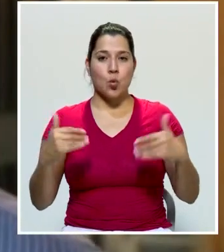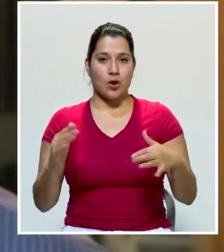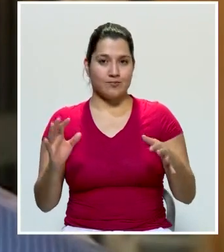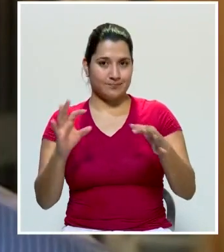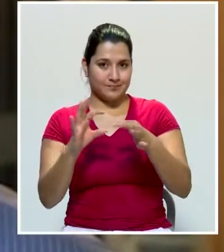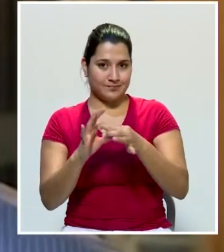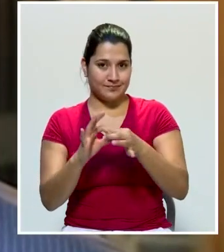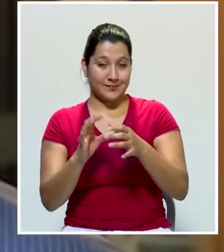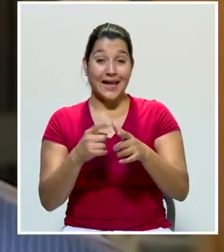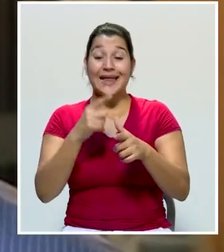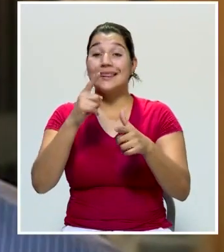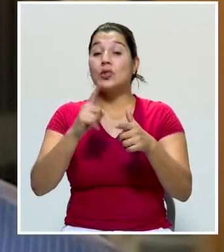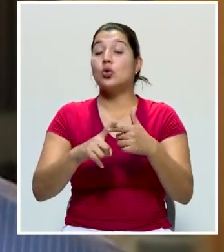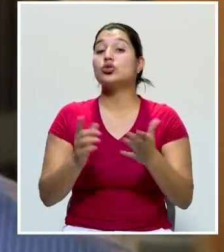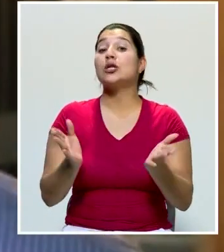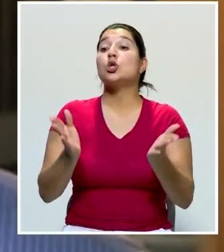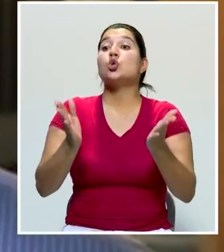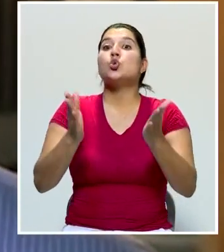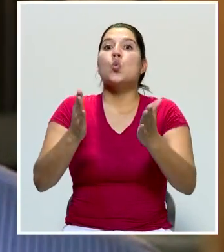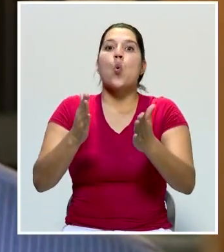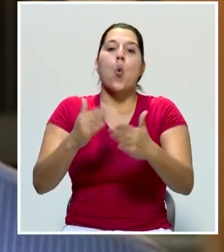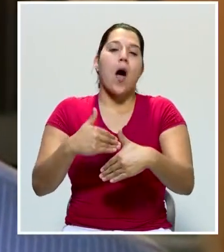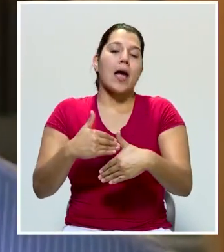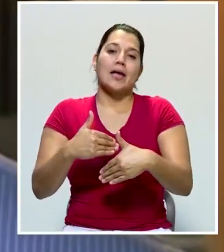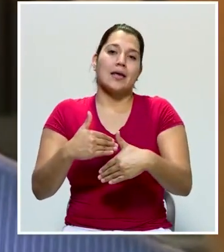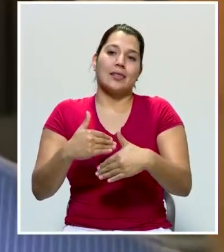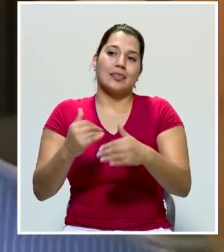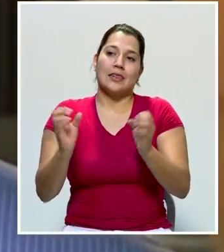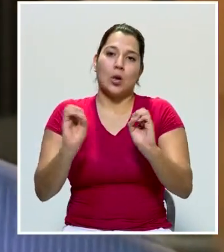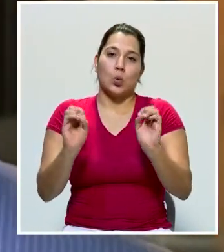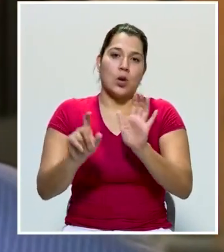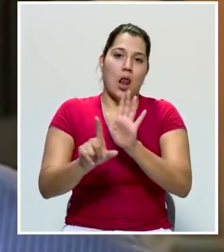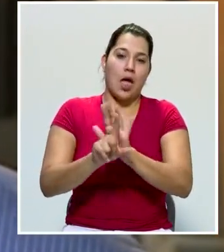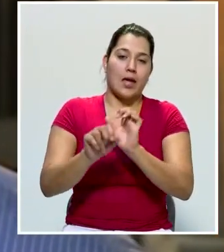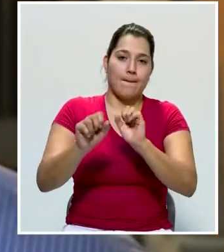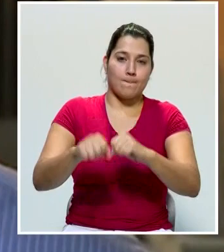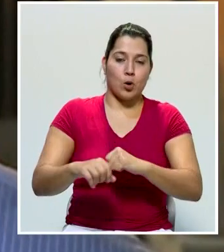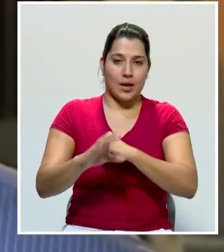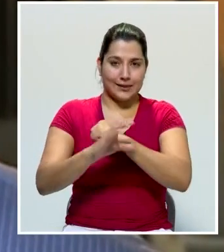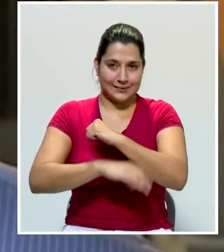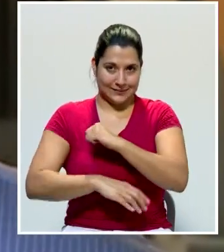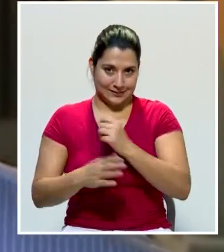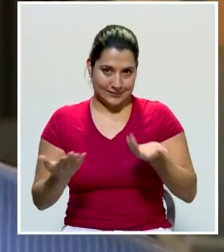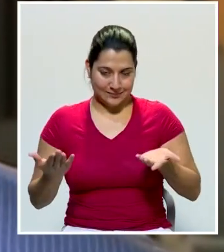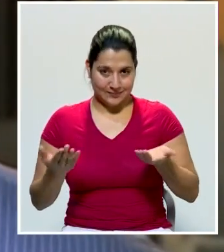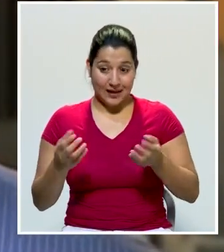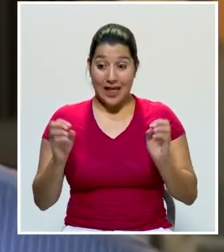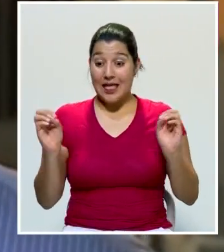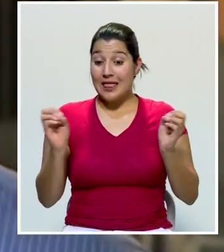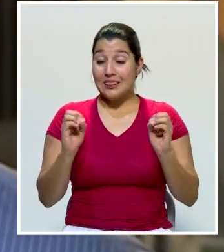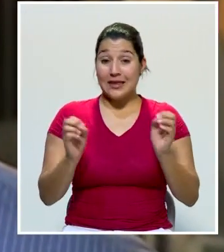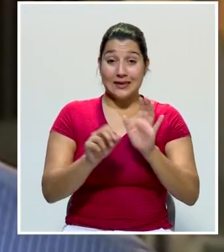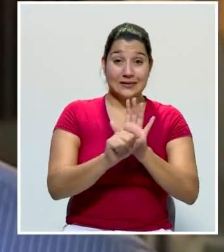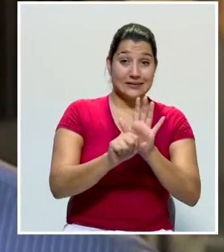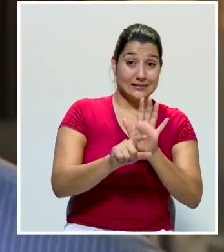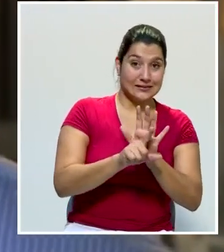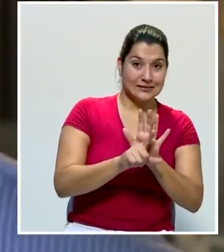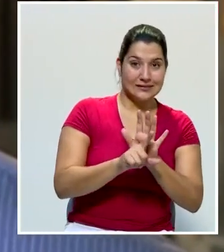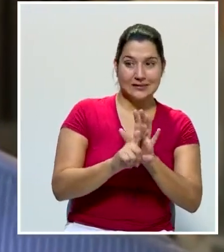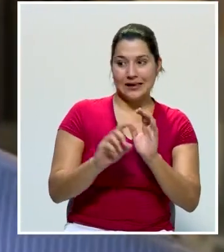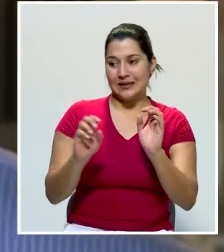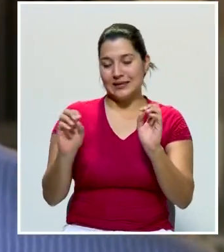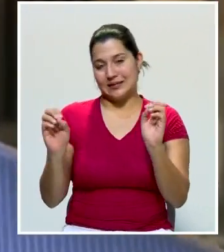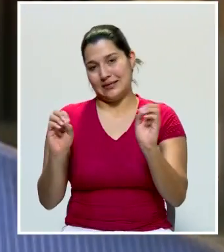sancionatorio en contra del diputado, de manera que ni el directorio ni el plenario